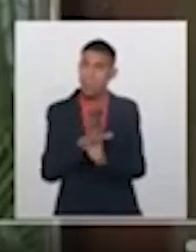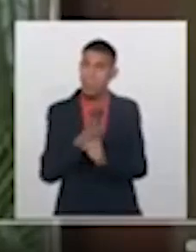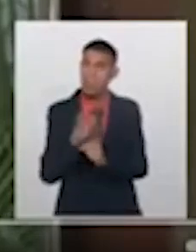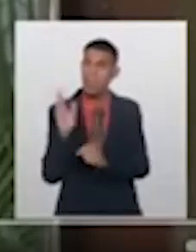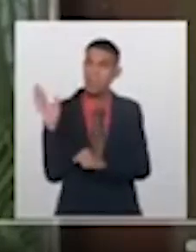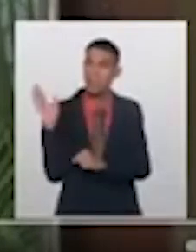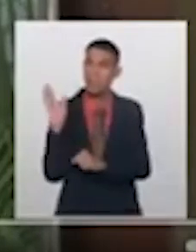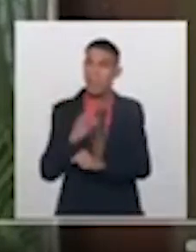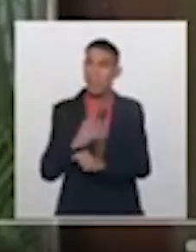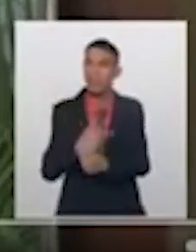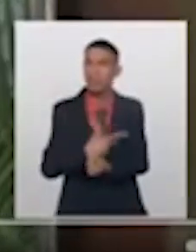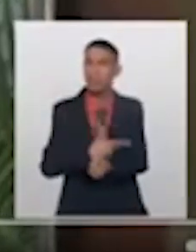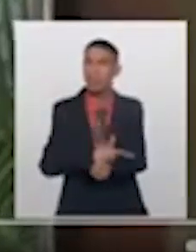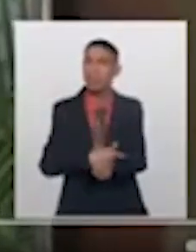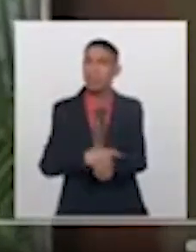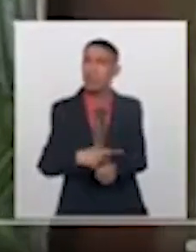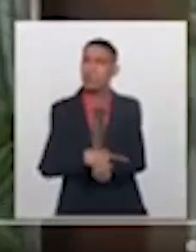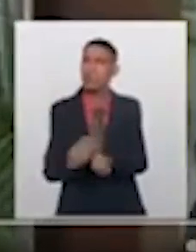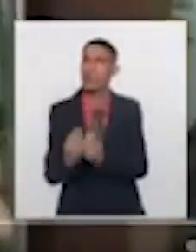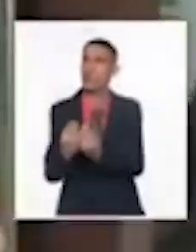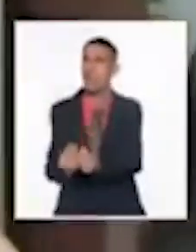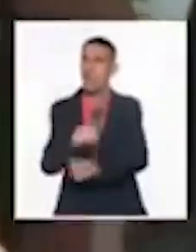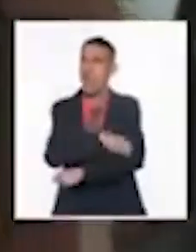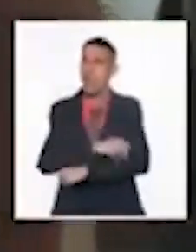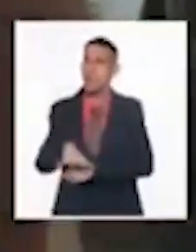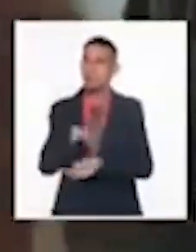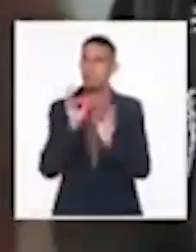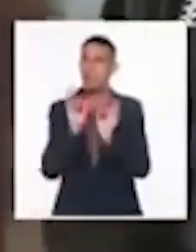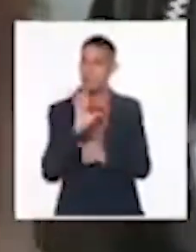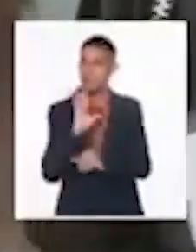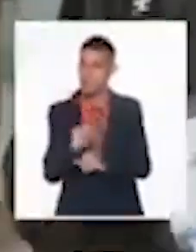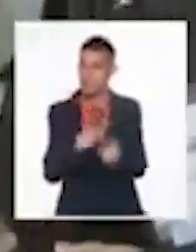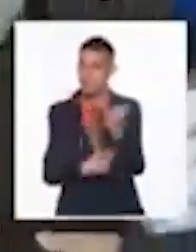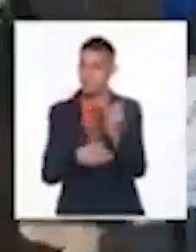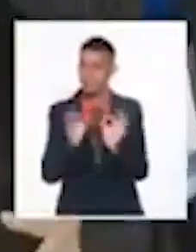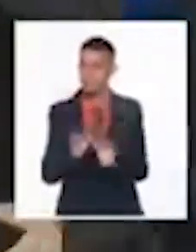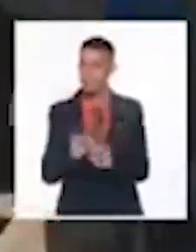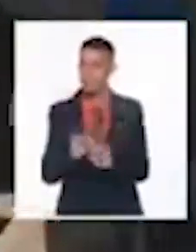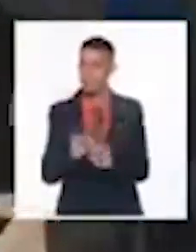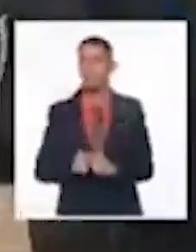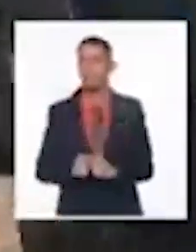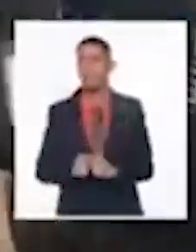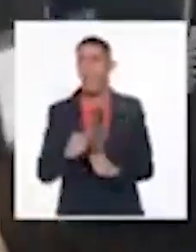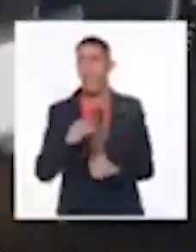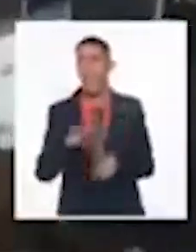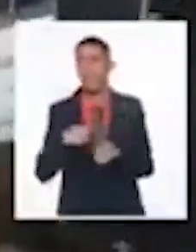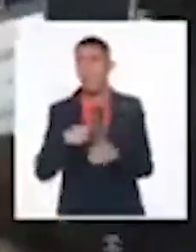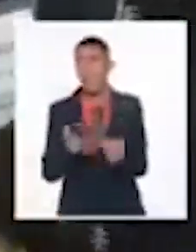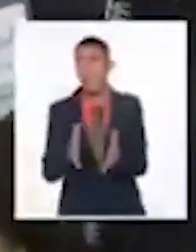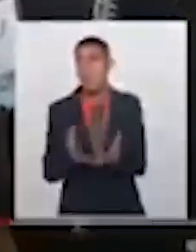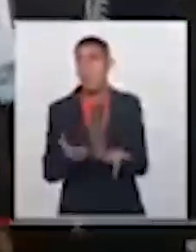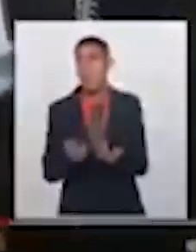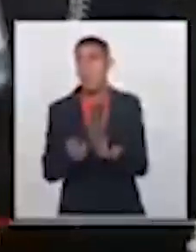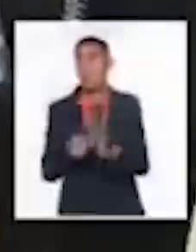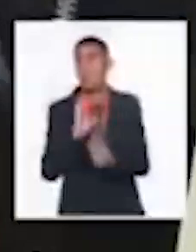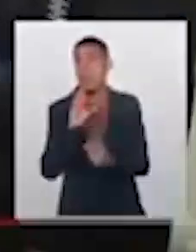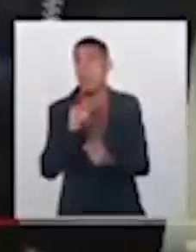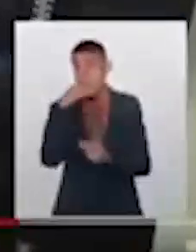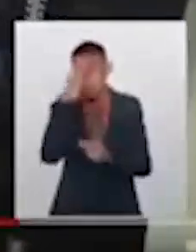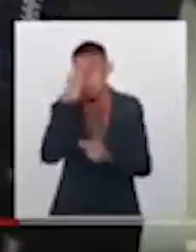yo digo siempre esto con un poquito de miedo porque Cuba eh No tiene miseria yo siempre lo digo Cuba tiene